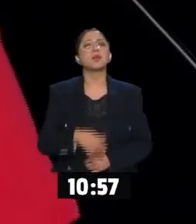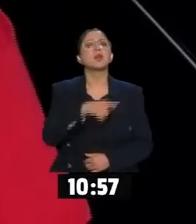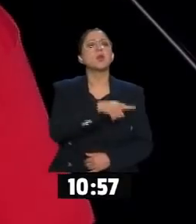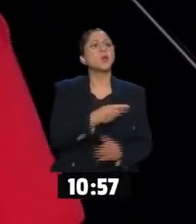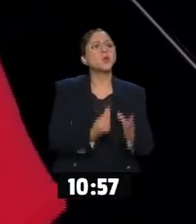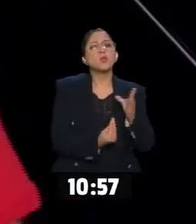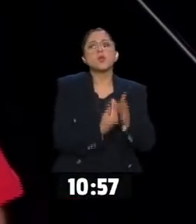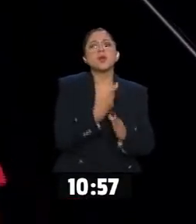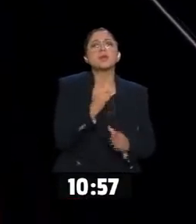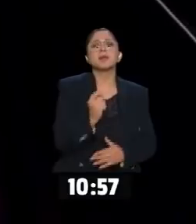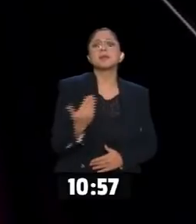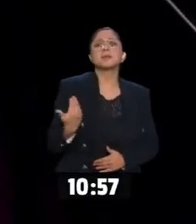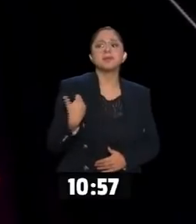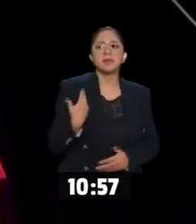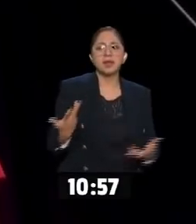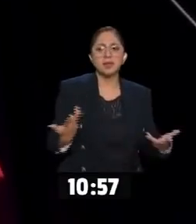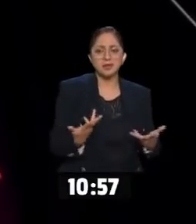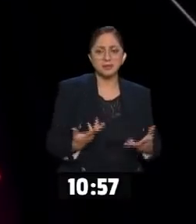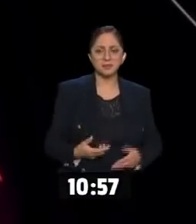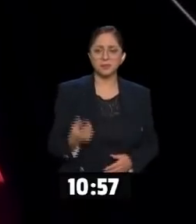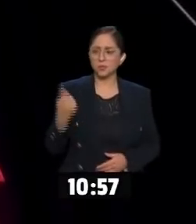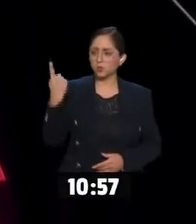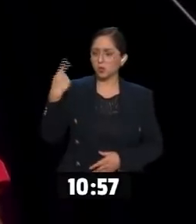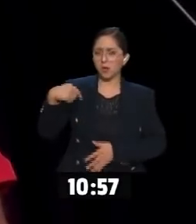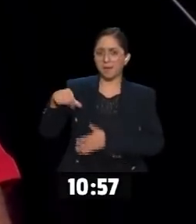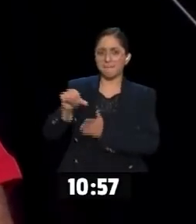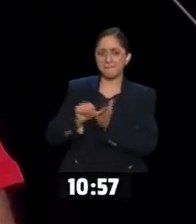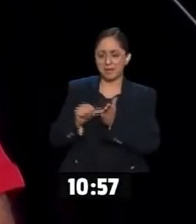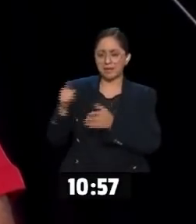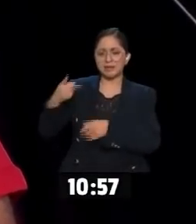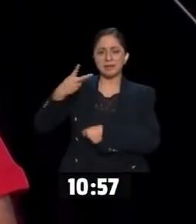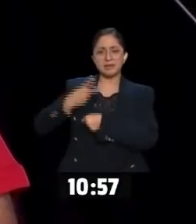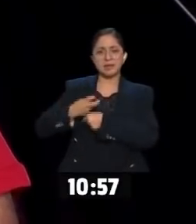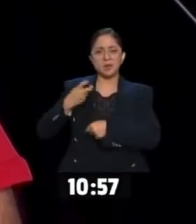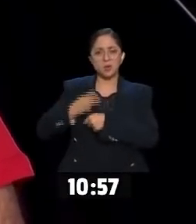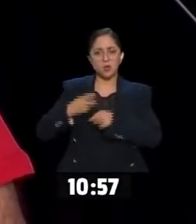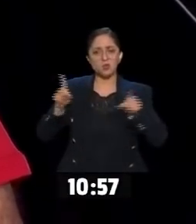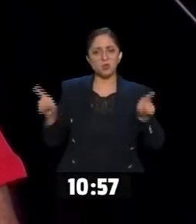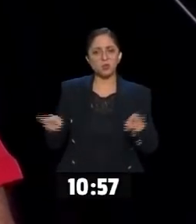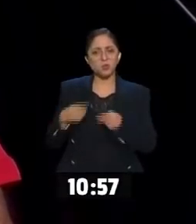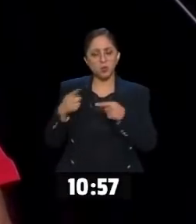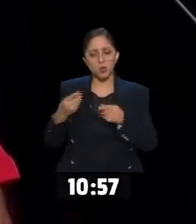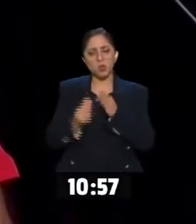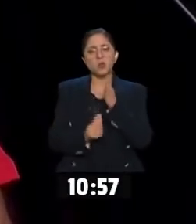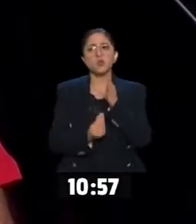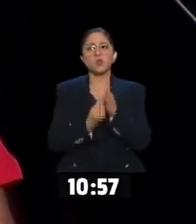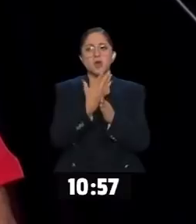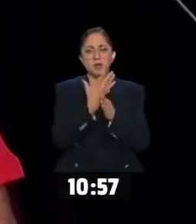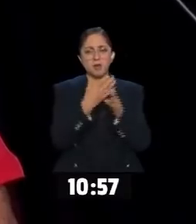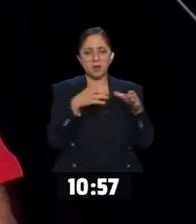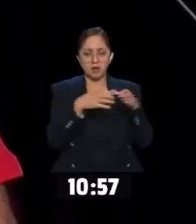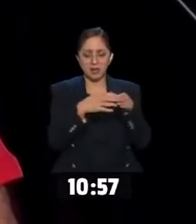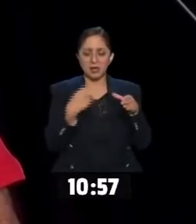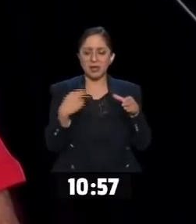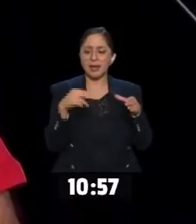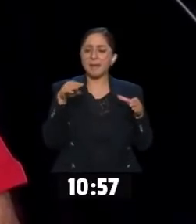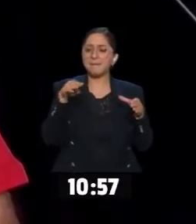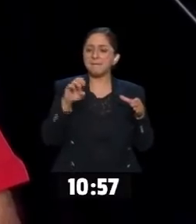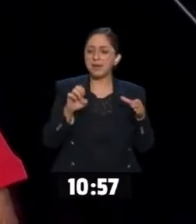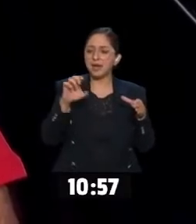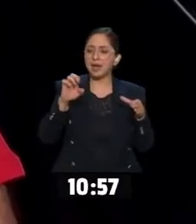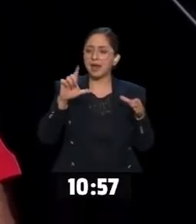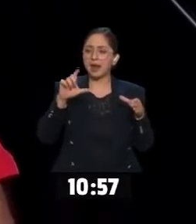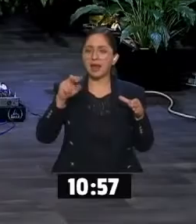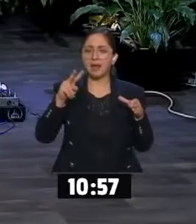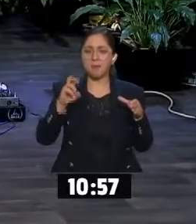ver, Acabamos de estrenar hace un mes el segundo sencillo de nuestro nuevo material que se llama Me Elevo Más y bueno... Iban a